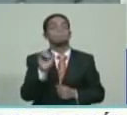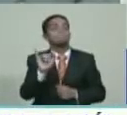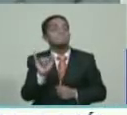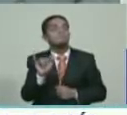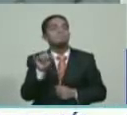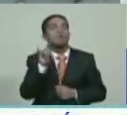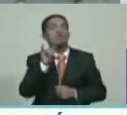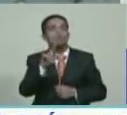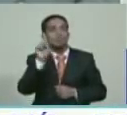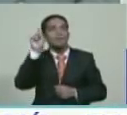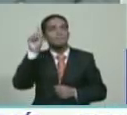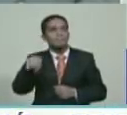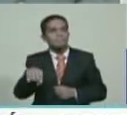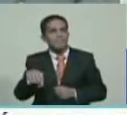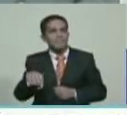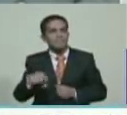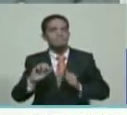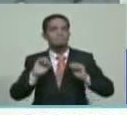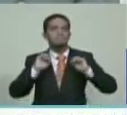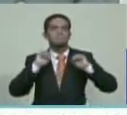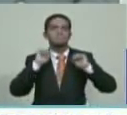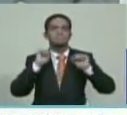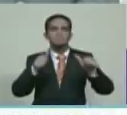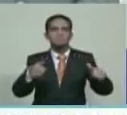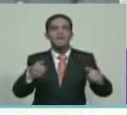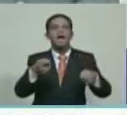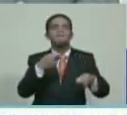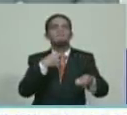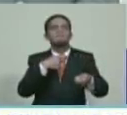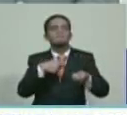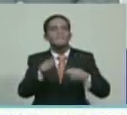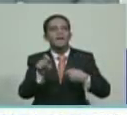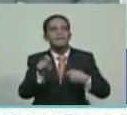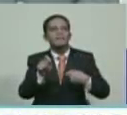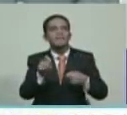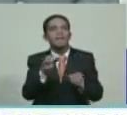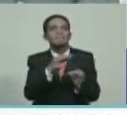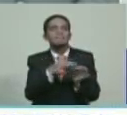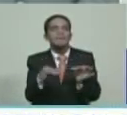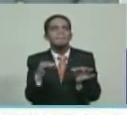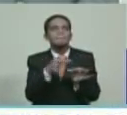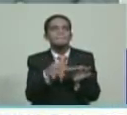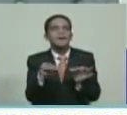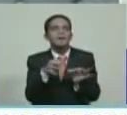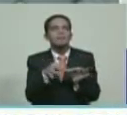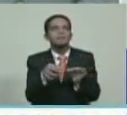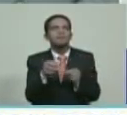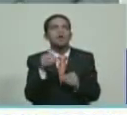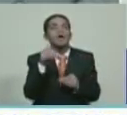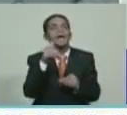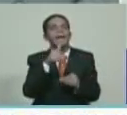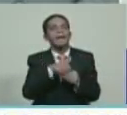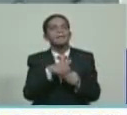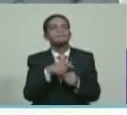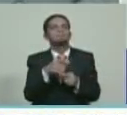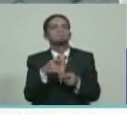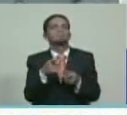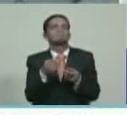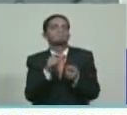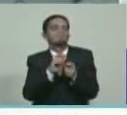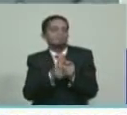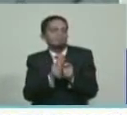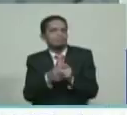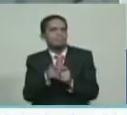vamos a iniciar la venta de petro en divisas convertibles en efectivo toda